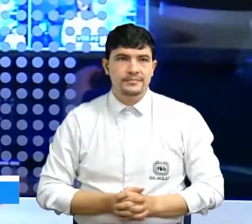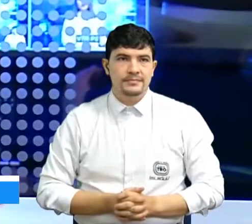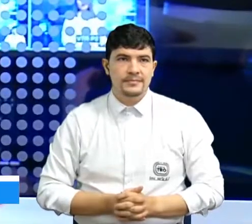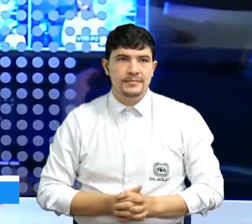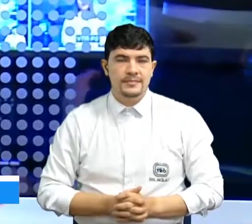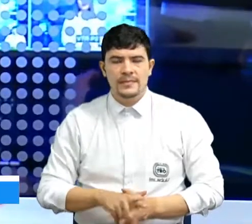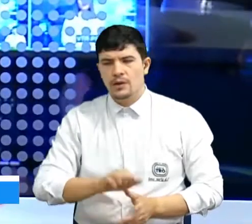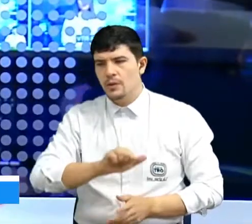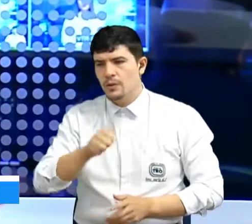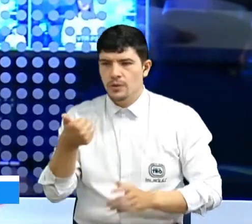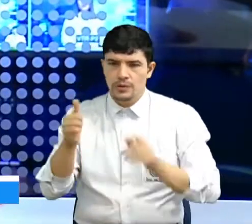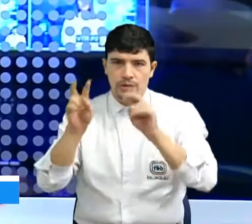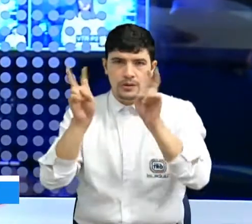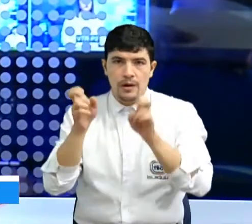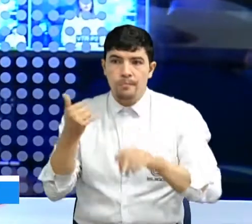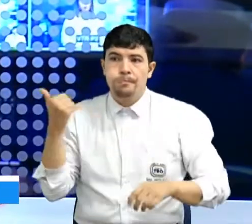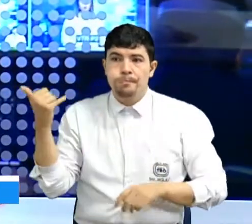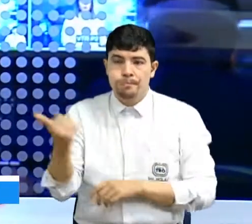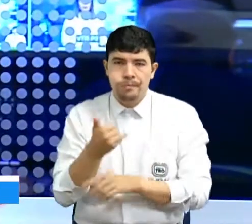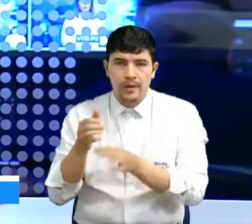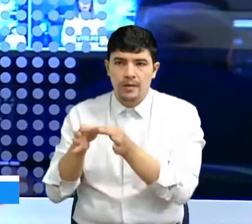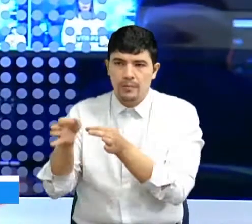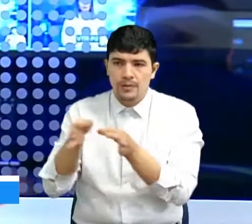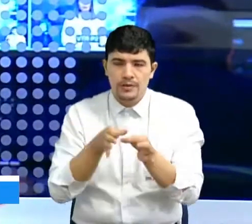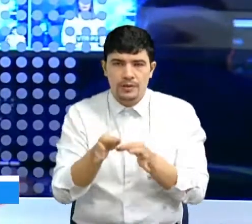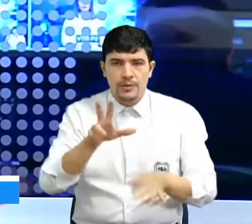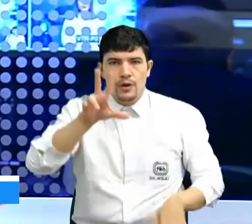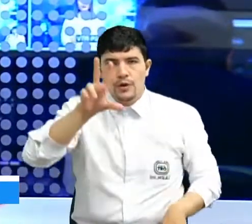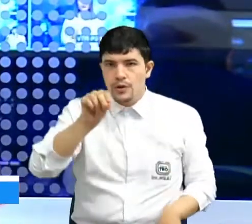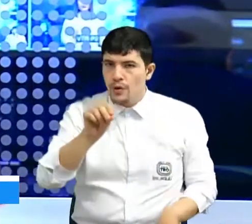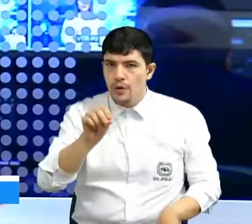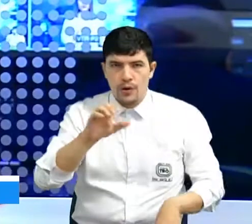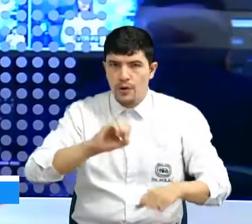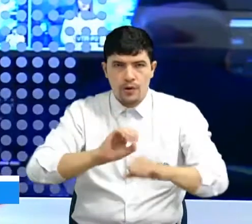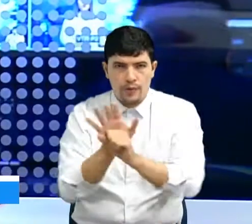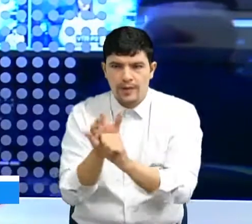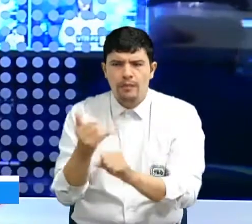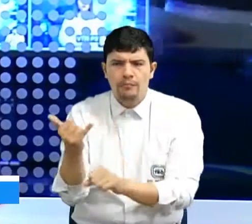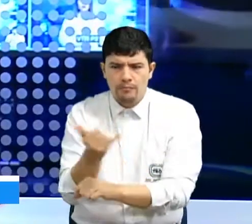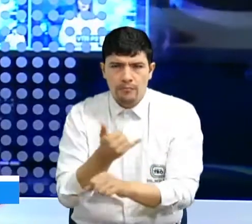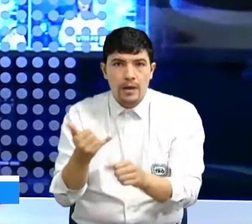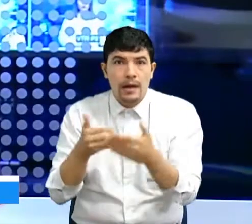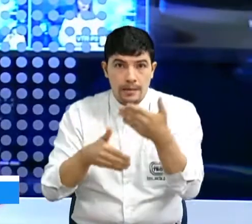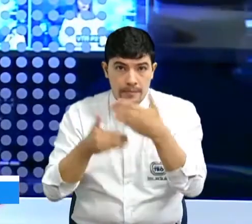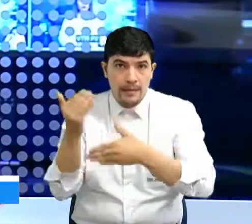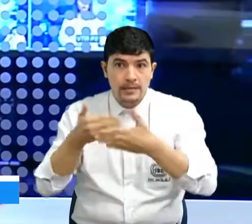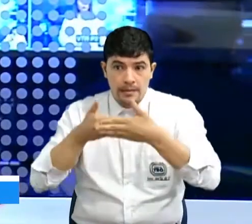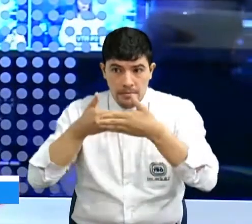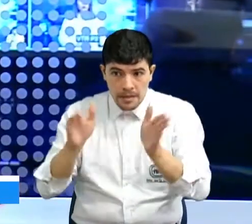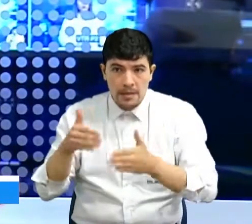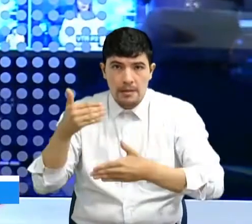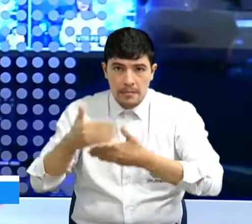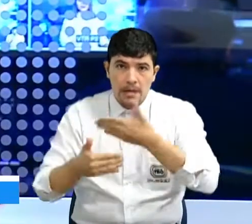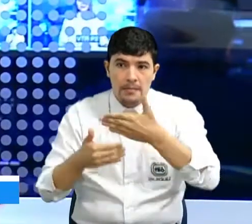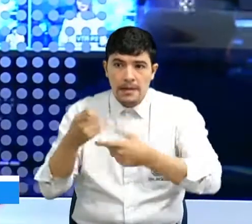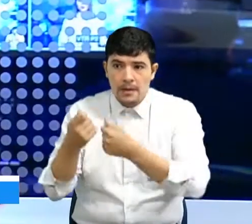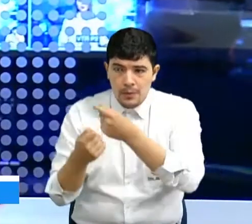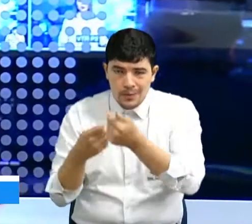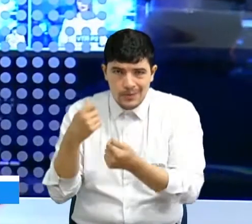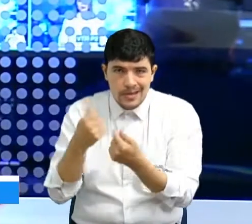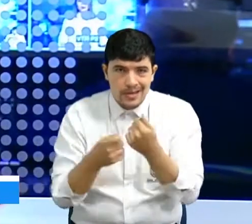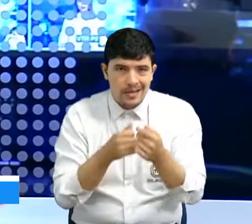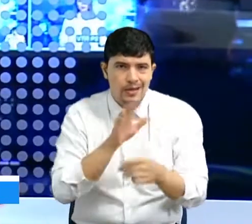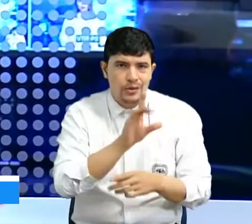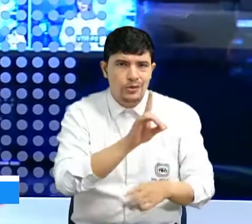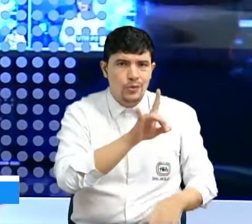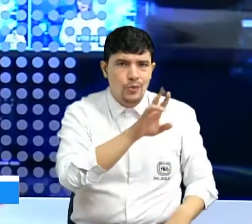en otros temas los municipios no kobe de norte de santander reactivan sus sectores económicos poco a poco es el caso